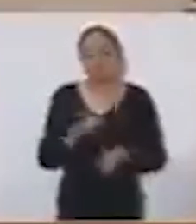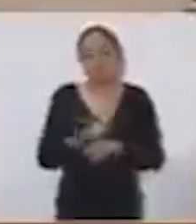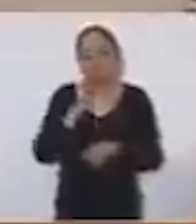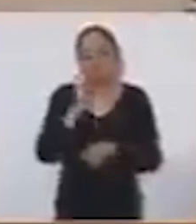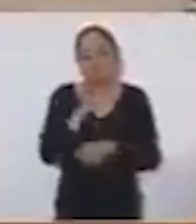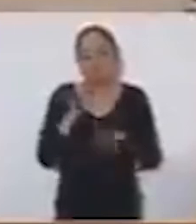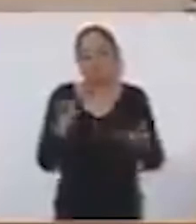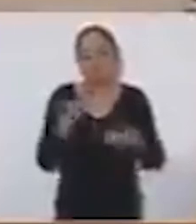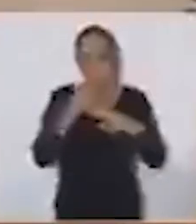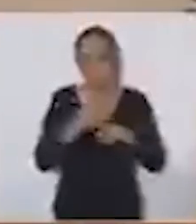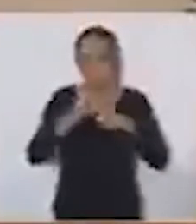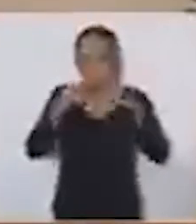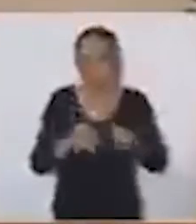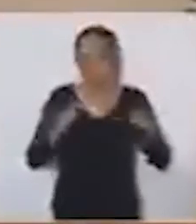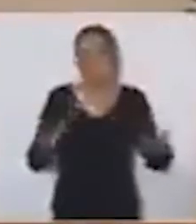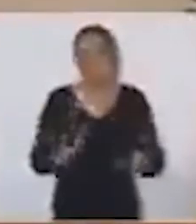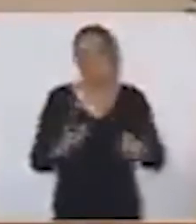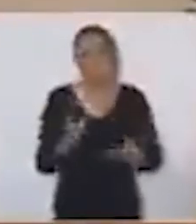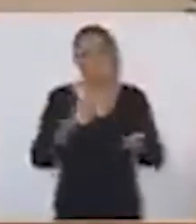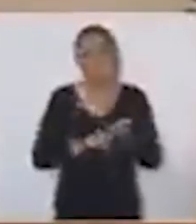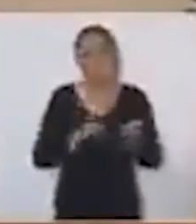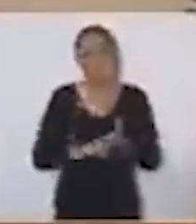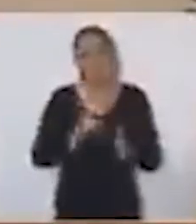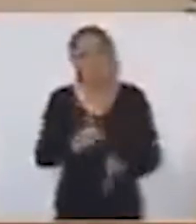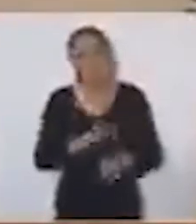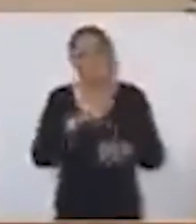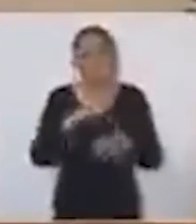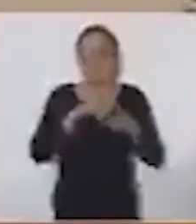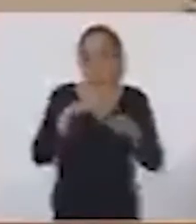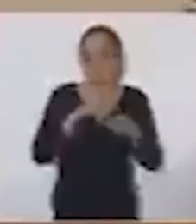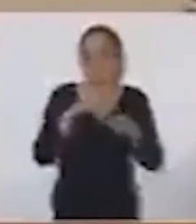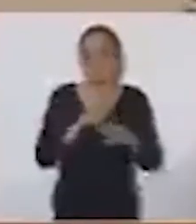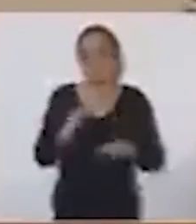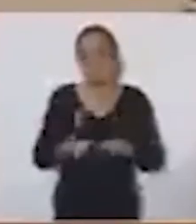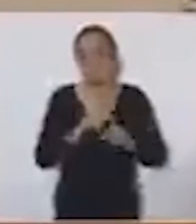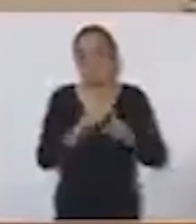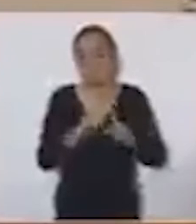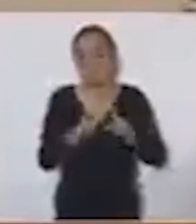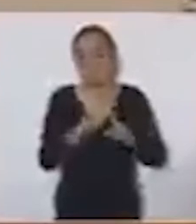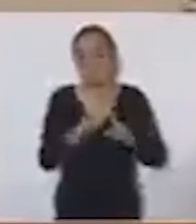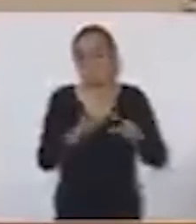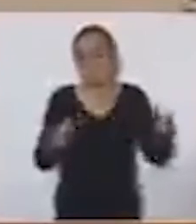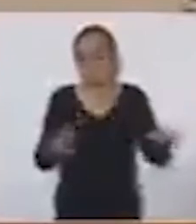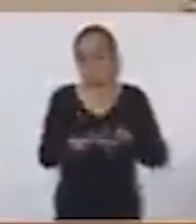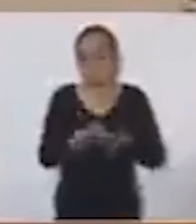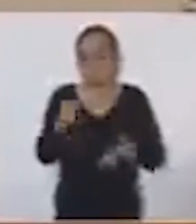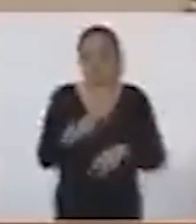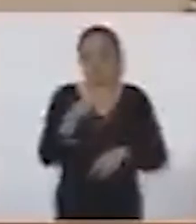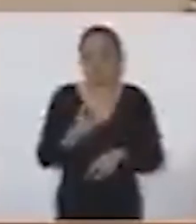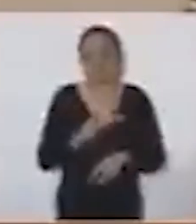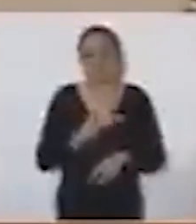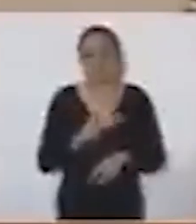Esa esa precisión de cuánto es mire Son son primero son cómo se llaman ellos